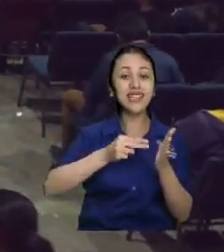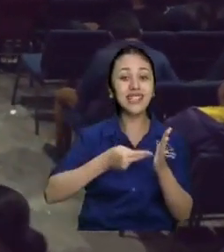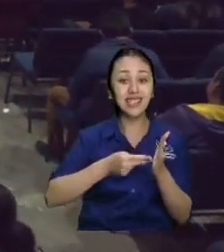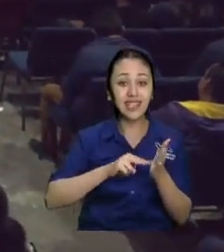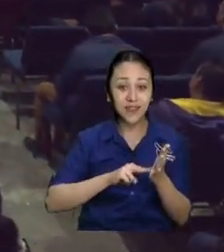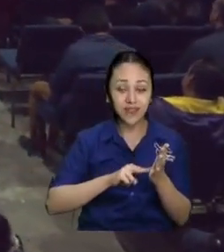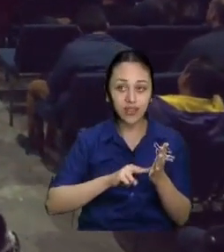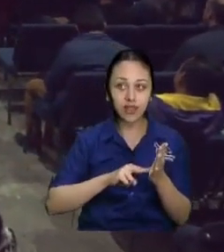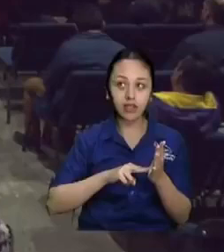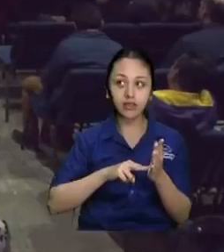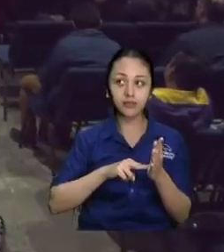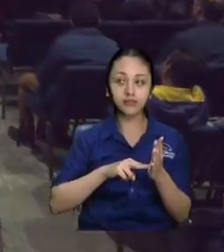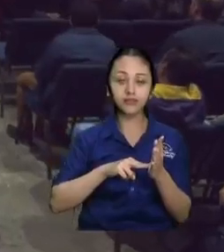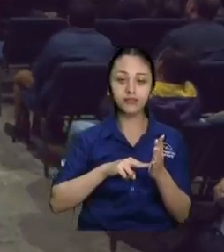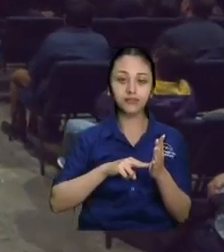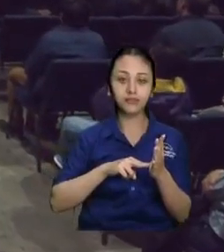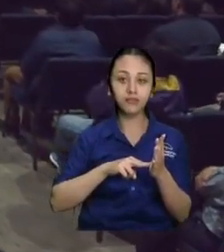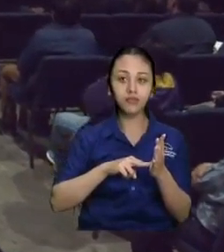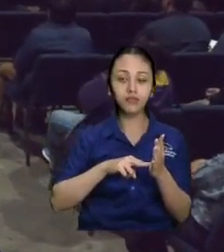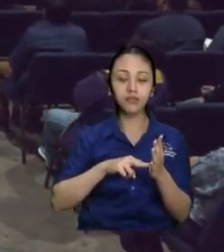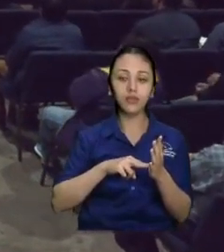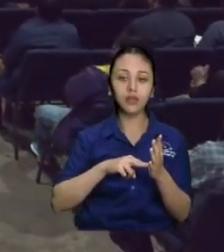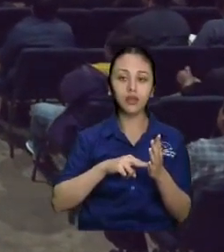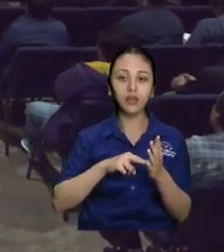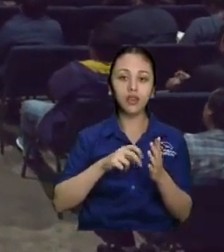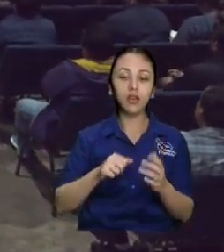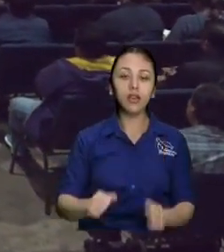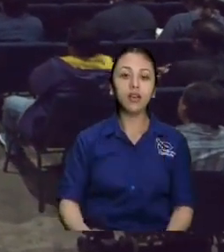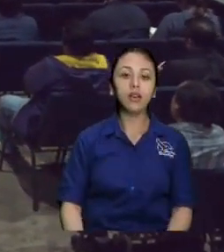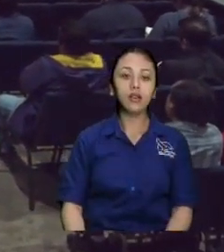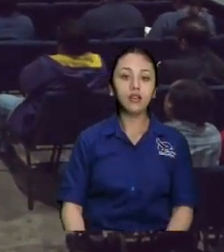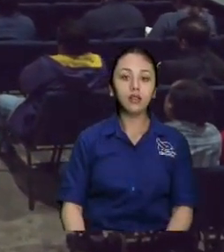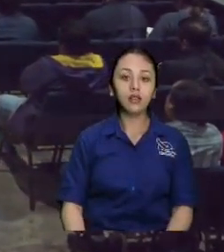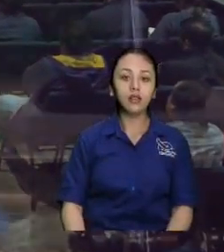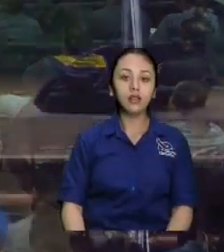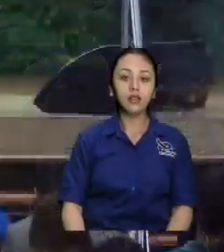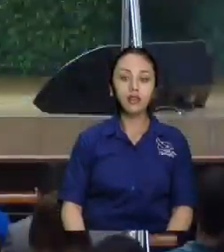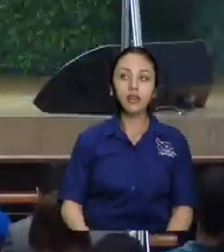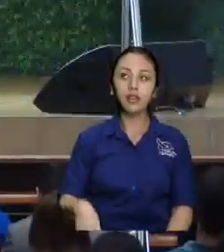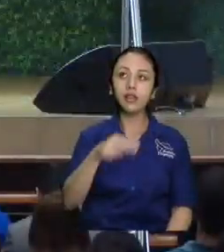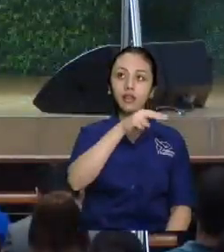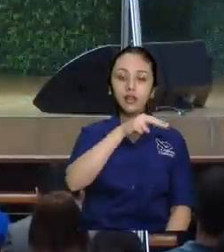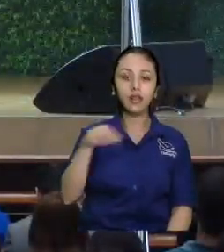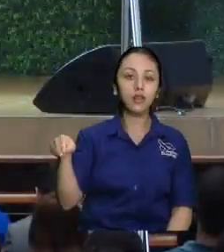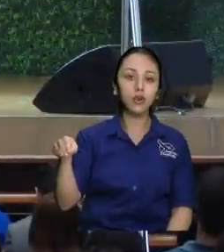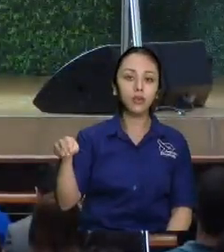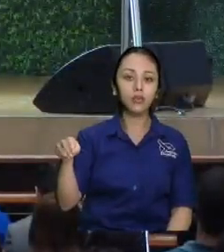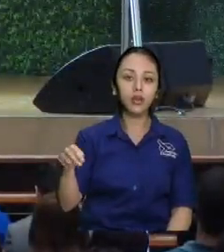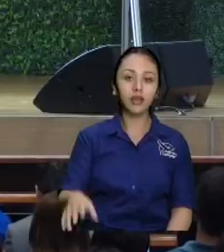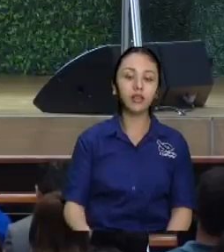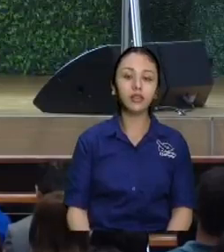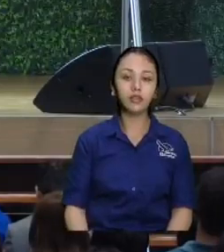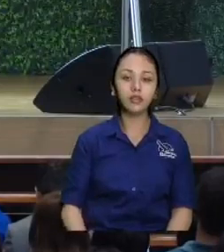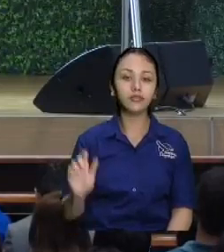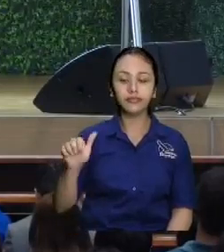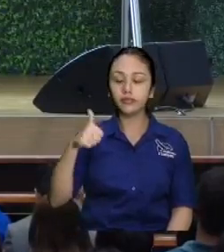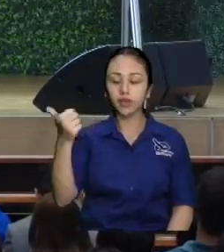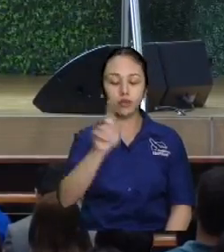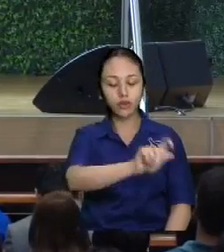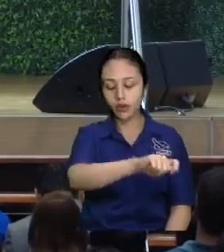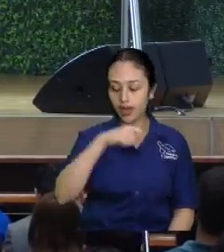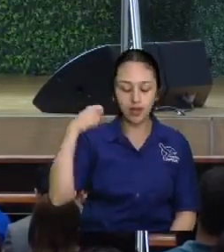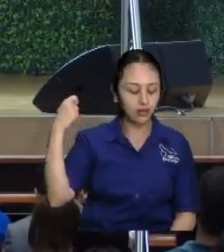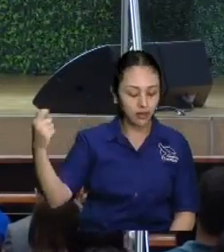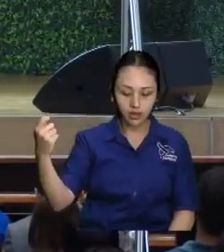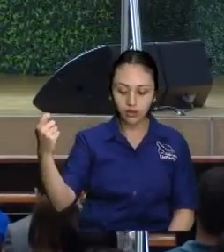donde viene Gregorio, y el calendario que nosotros utilizamos se llama gregoriano. Entonces, aunque sea encriptado, pero